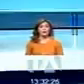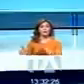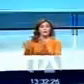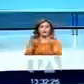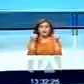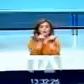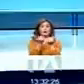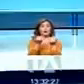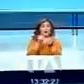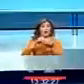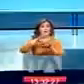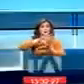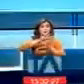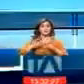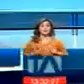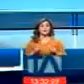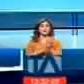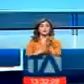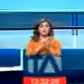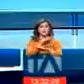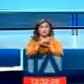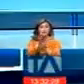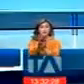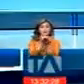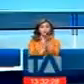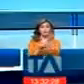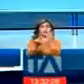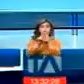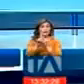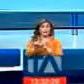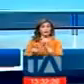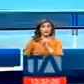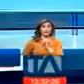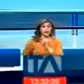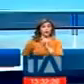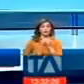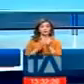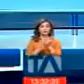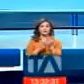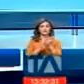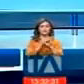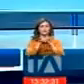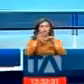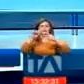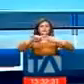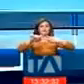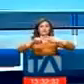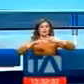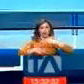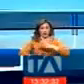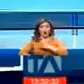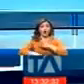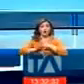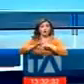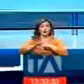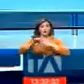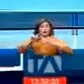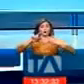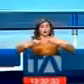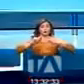La Asamblea Nacional retoma el debate sobre el proyecto de Código de Salud. El tratamiento del aborto y el cannabis terapéutico son los temas